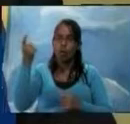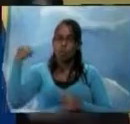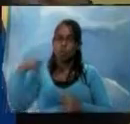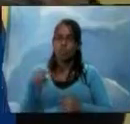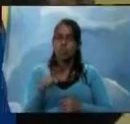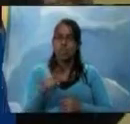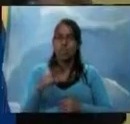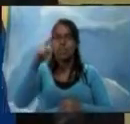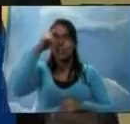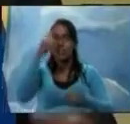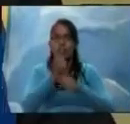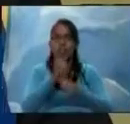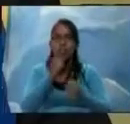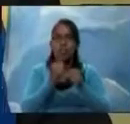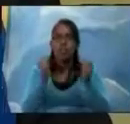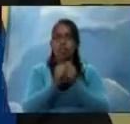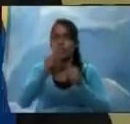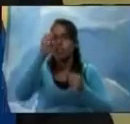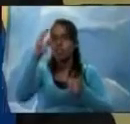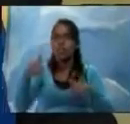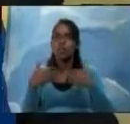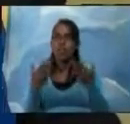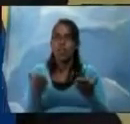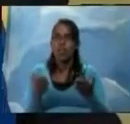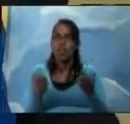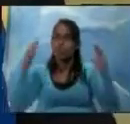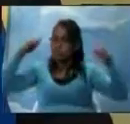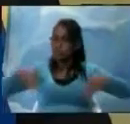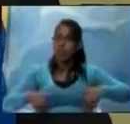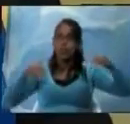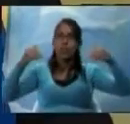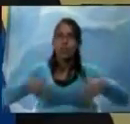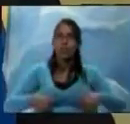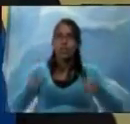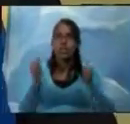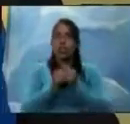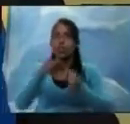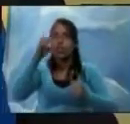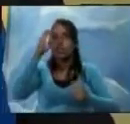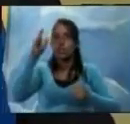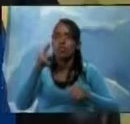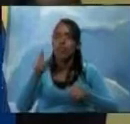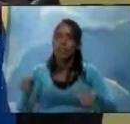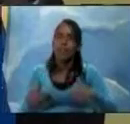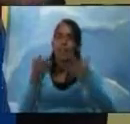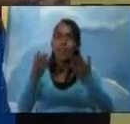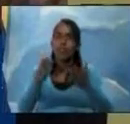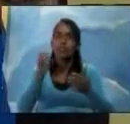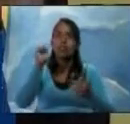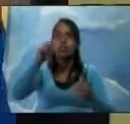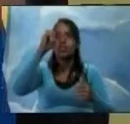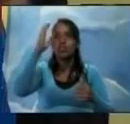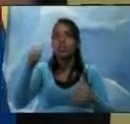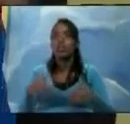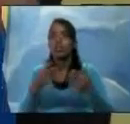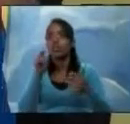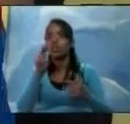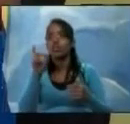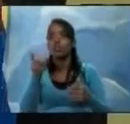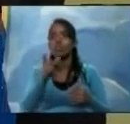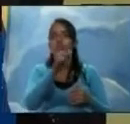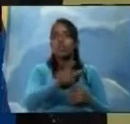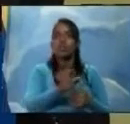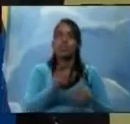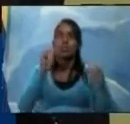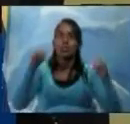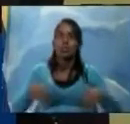tiene. Trabaje con lo que Dios le ha dado. Esfuércese con lo que Dios le ha entregado. Si Dios le ha entregado dos personas,